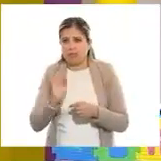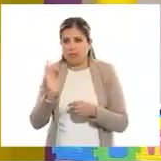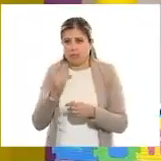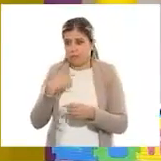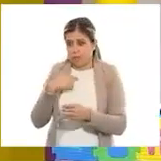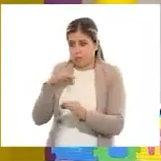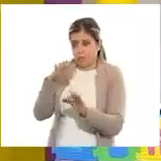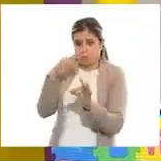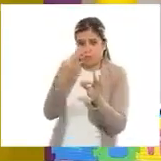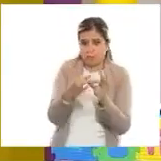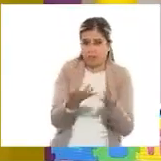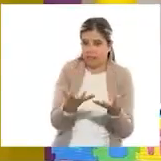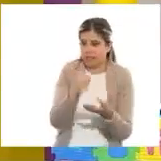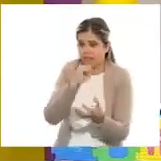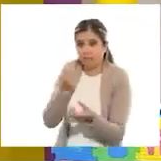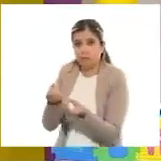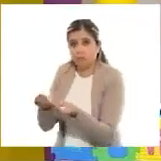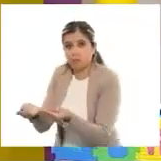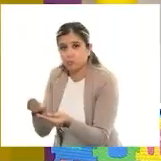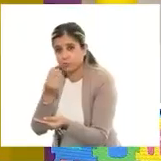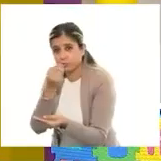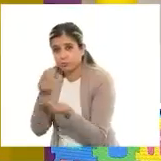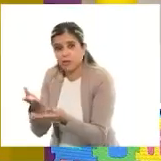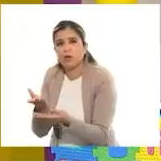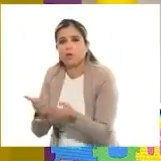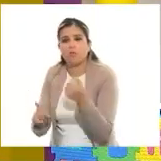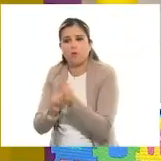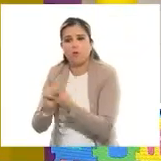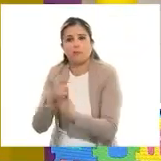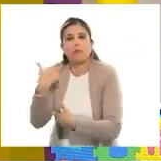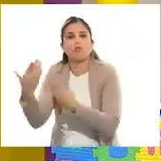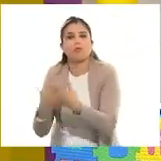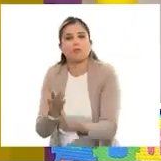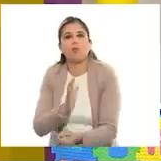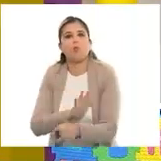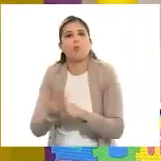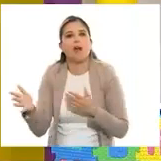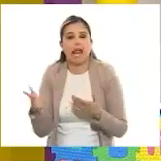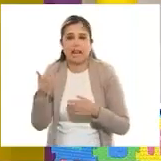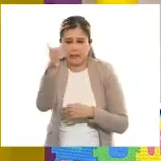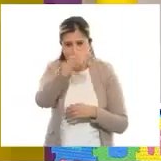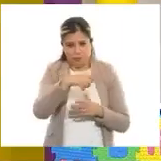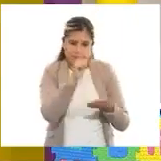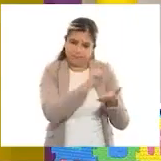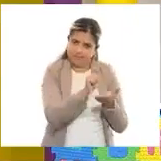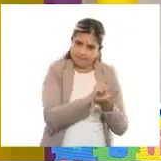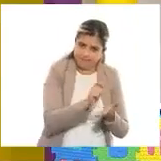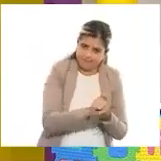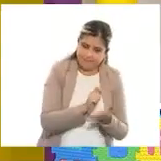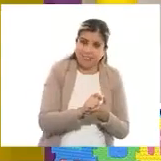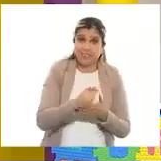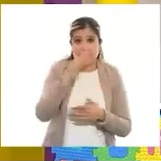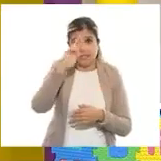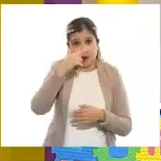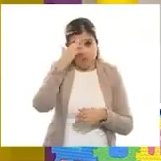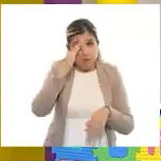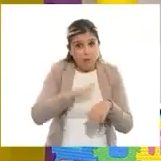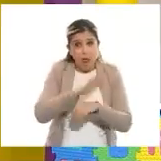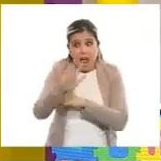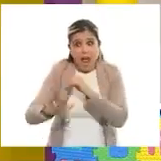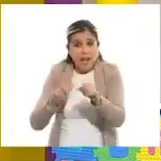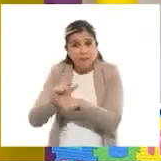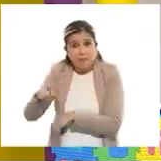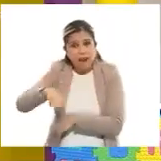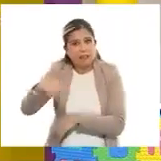tener que nuestra compañera no realice su actividad. Recuerden que los animalitos requieren alimento diario, por lo tanto no